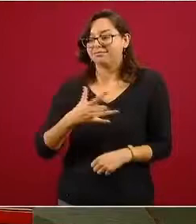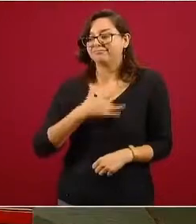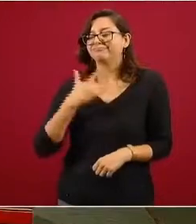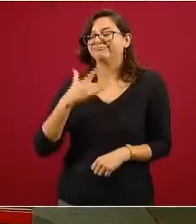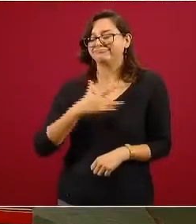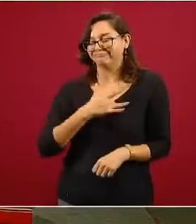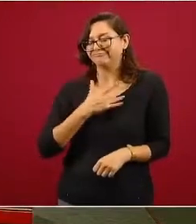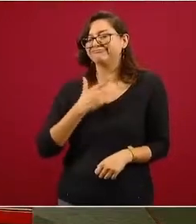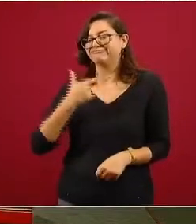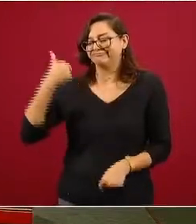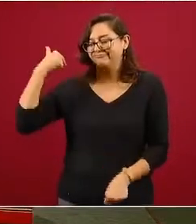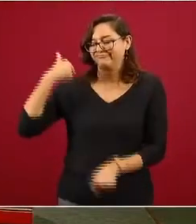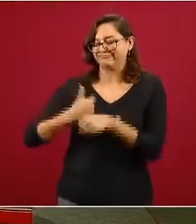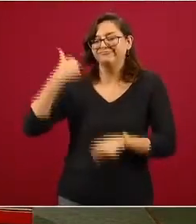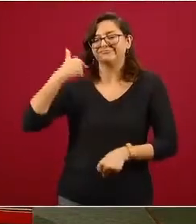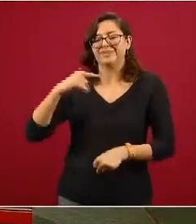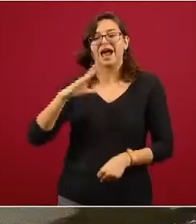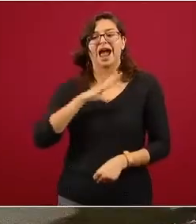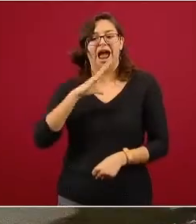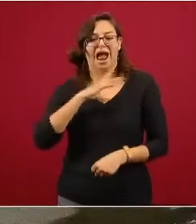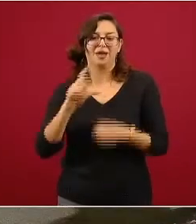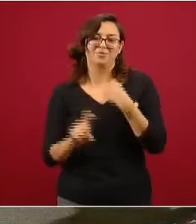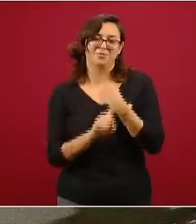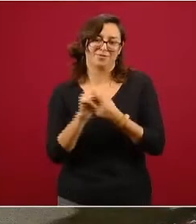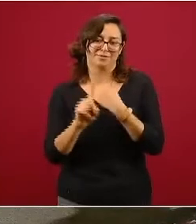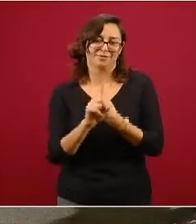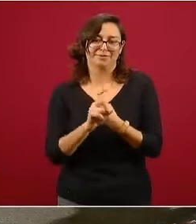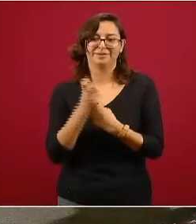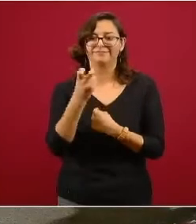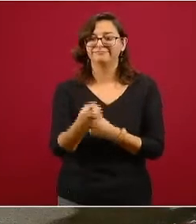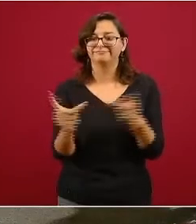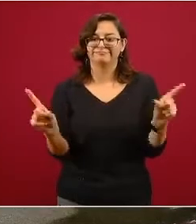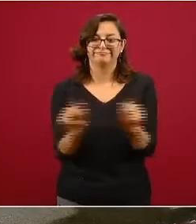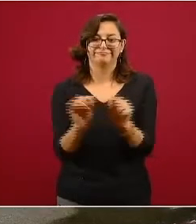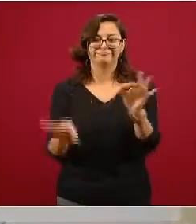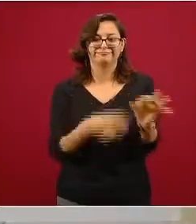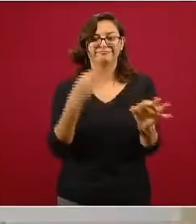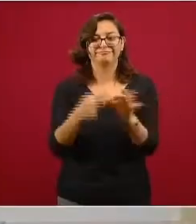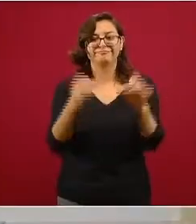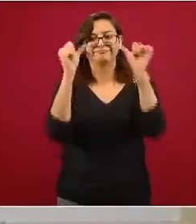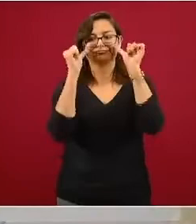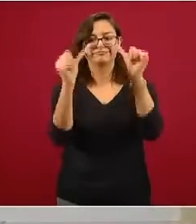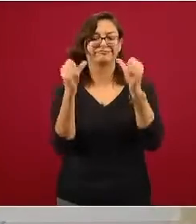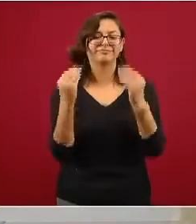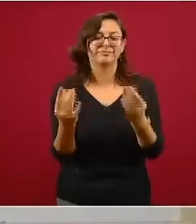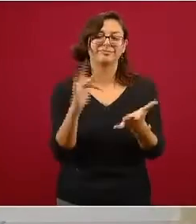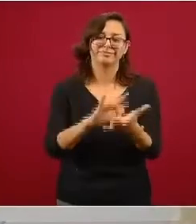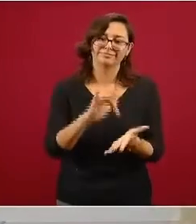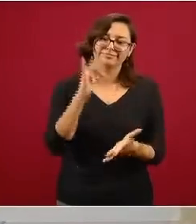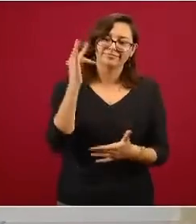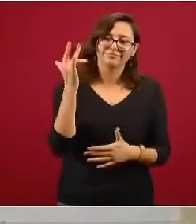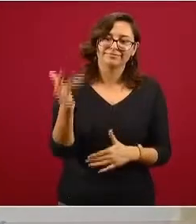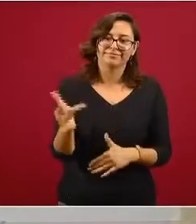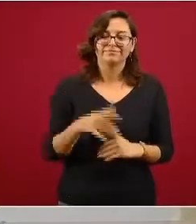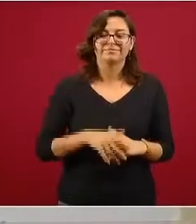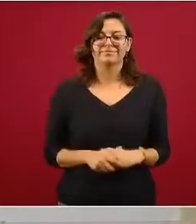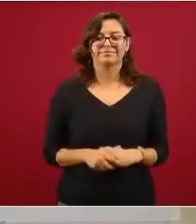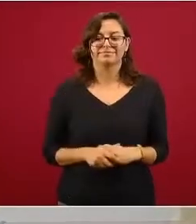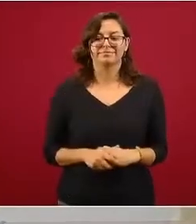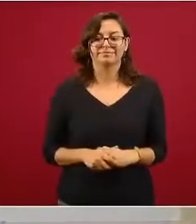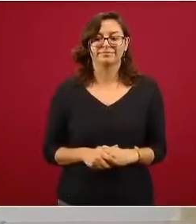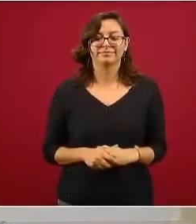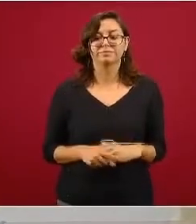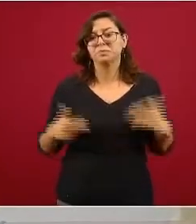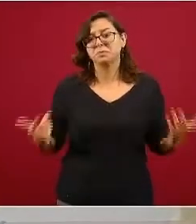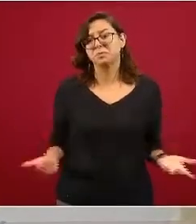fondo. Hasta aquí voy a dejar mi intervención. Agradezco muchísimo su atención. Espero haber podido diseminar un